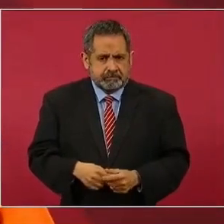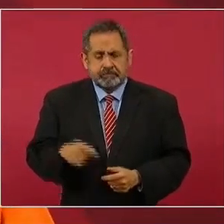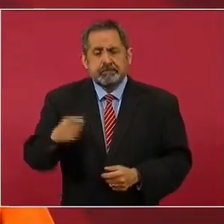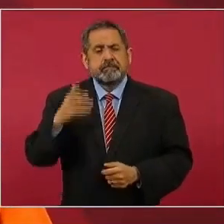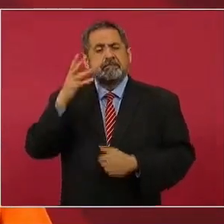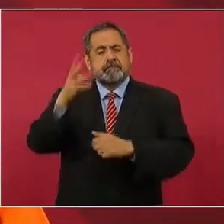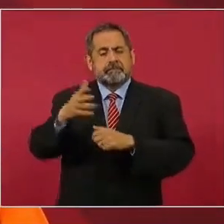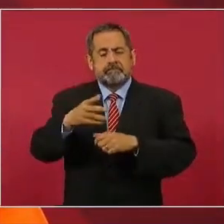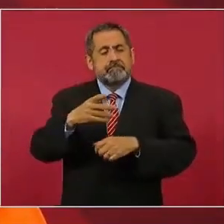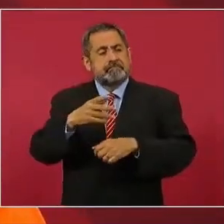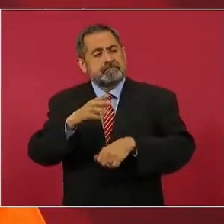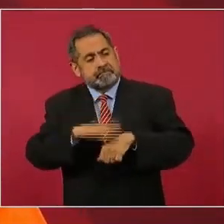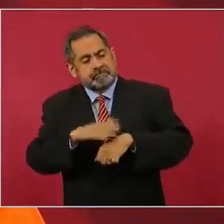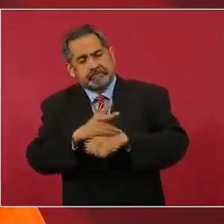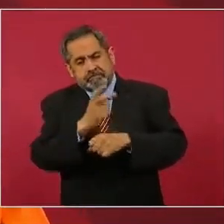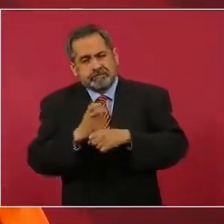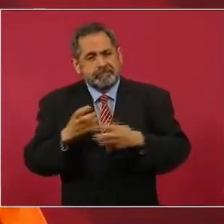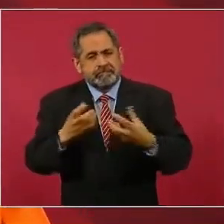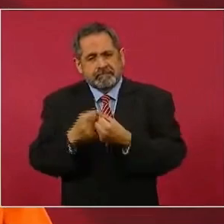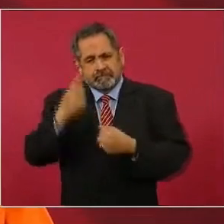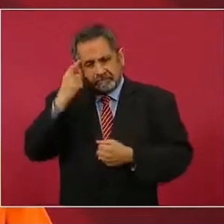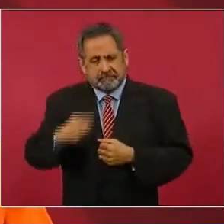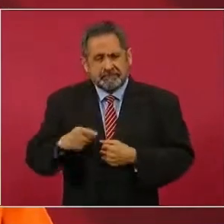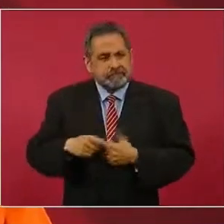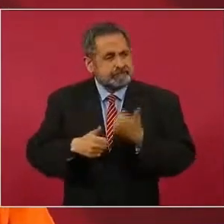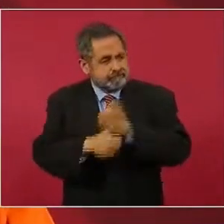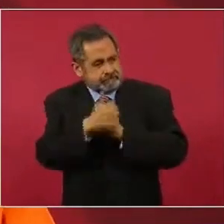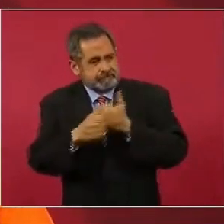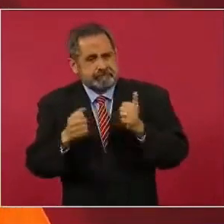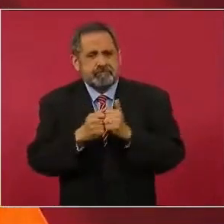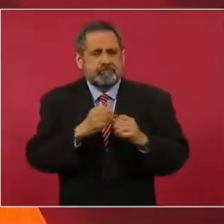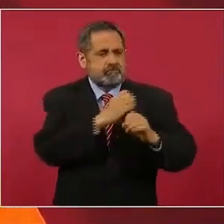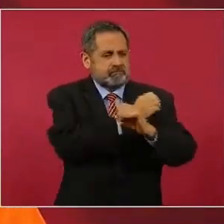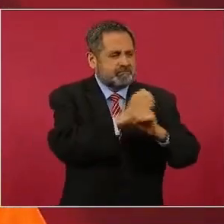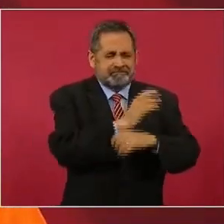Invertiremos, invitaremos a hacerles la competencia a los Oxxos